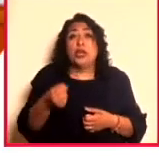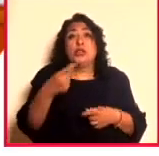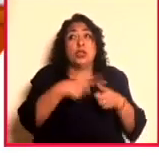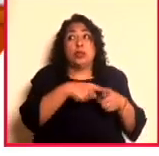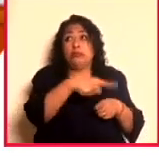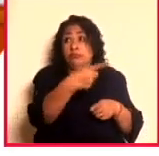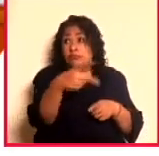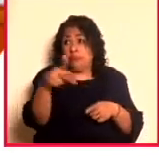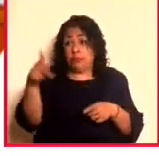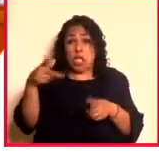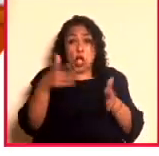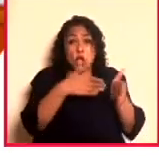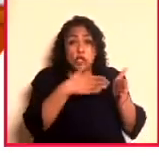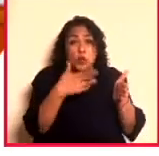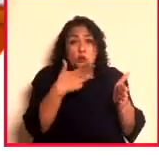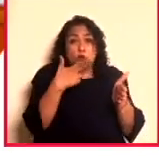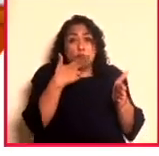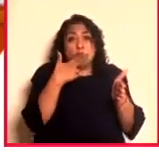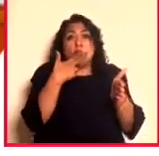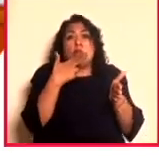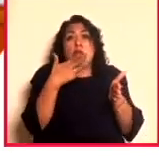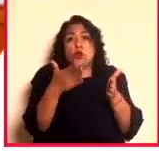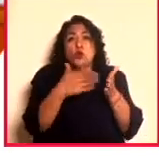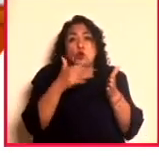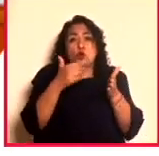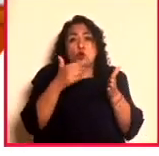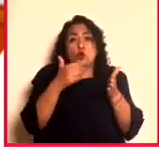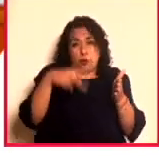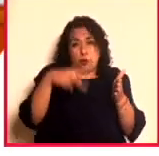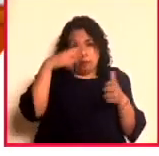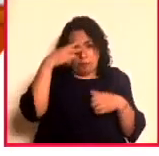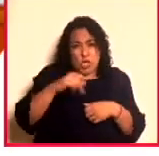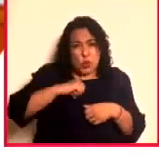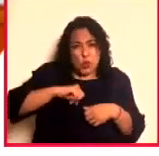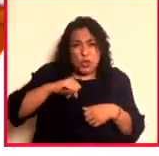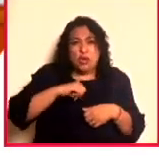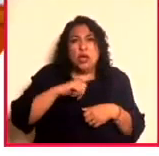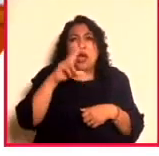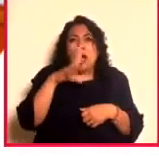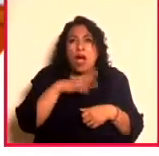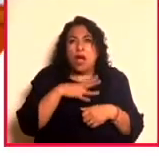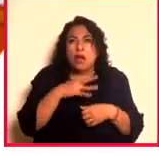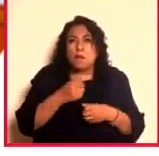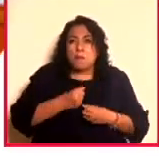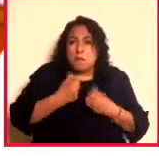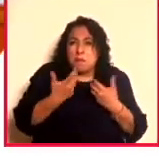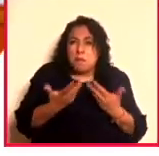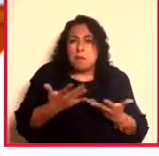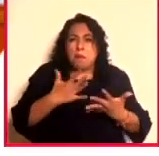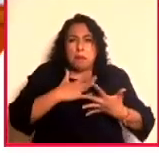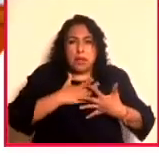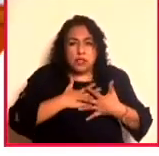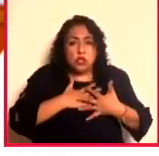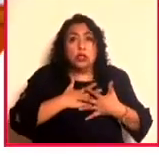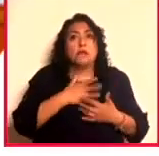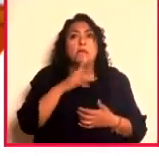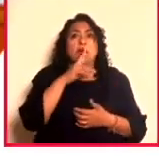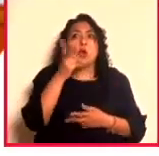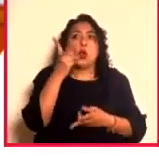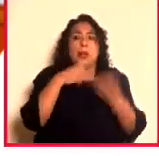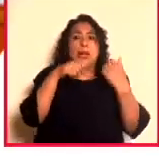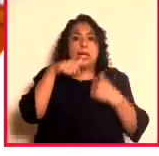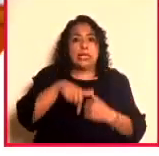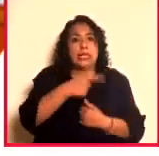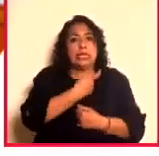que preservan las recetas de México, que lo hacen con toda esta entrega. Y qué mejor que venir a España en